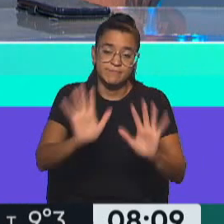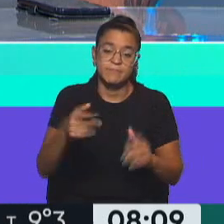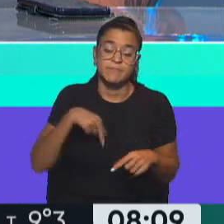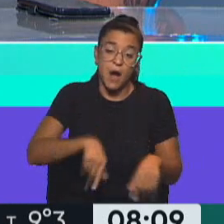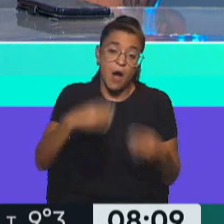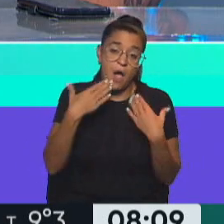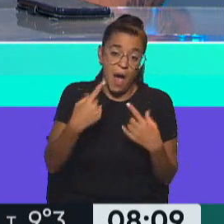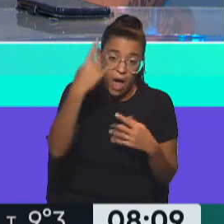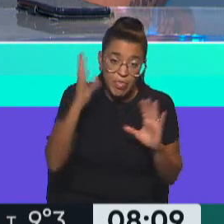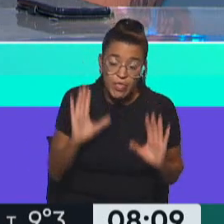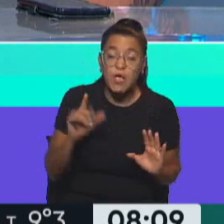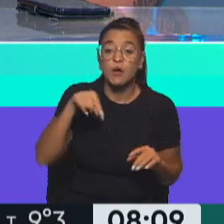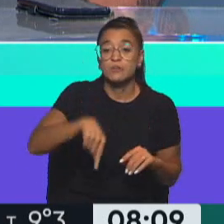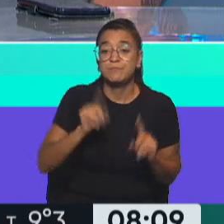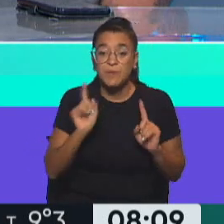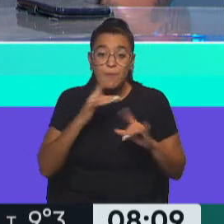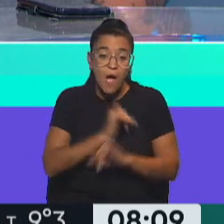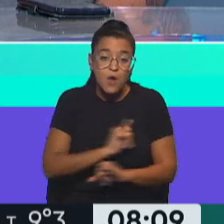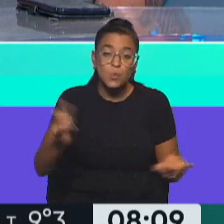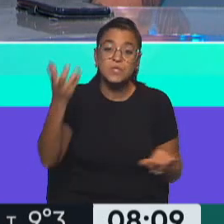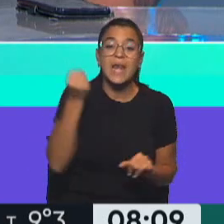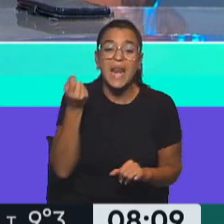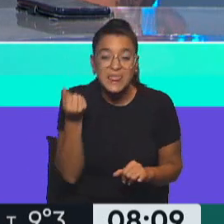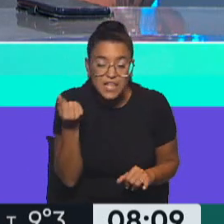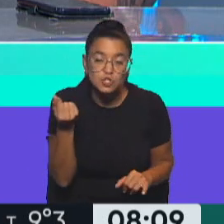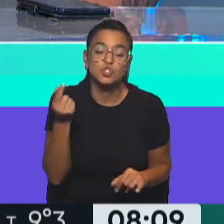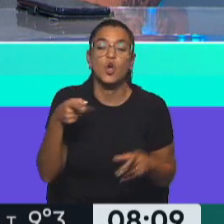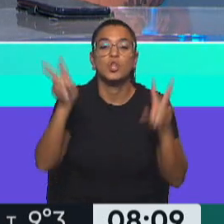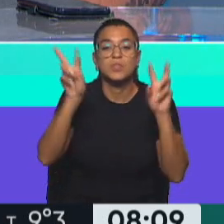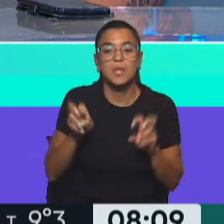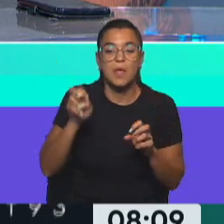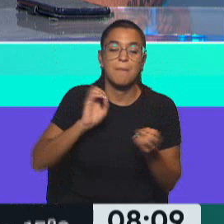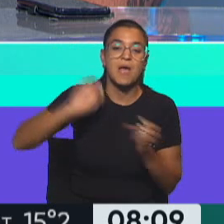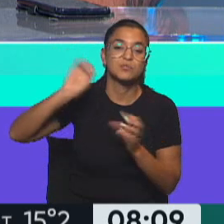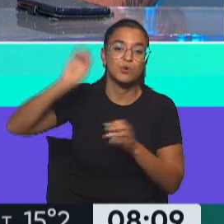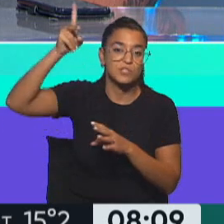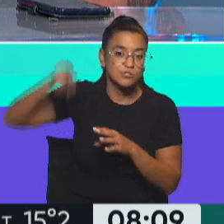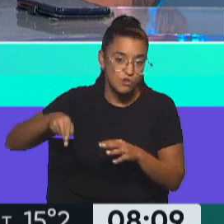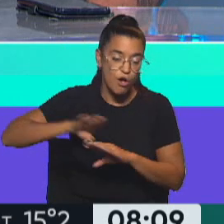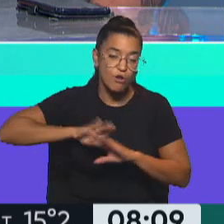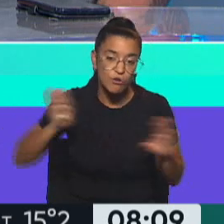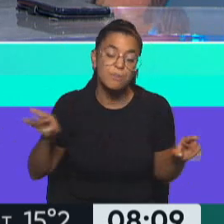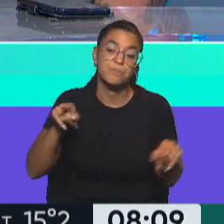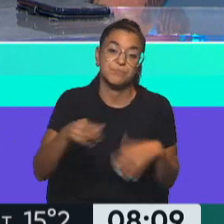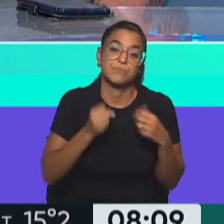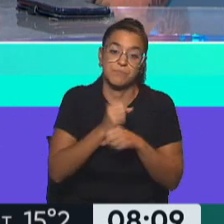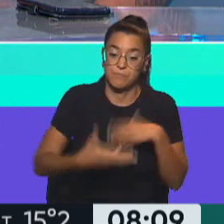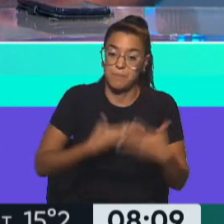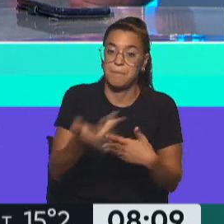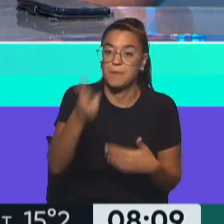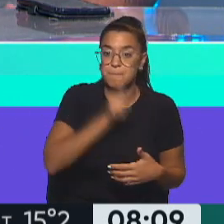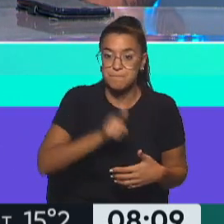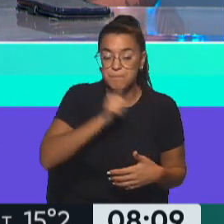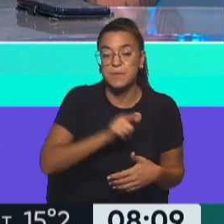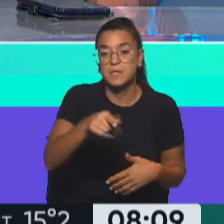gracias a Dios, con lo que se está anunciando de retenciones, el tema del cierre de exportación y todo lo que se viene trabajando, parece ser que